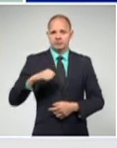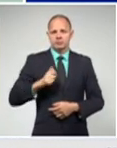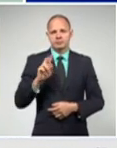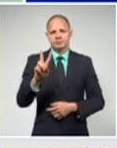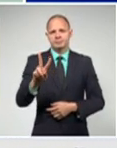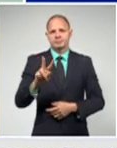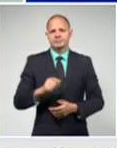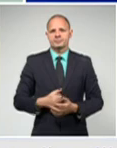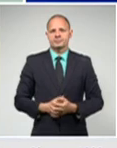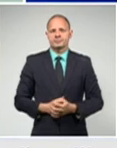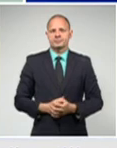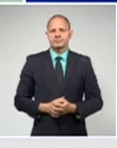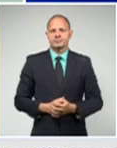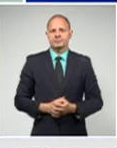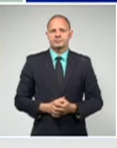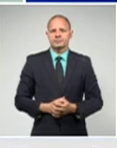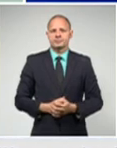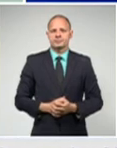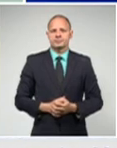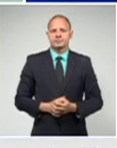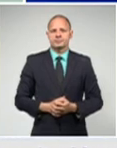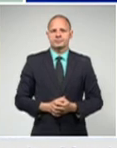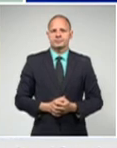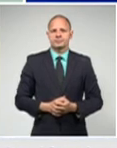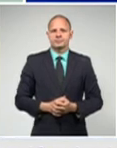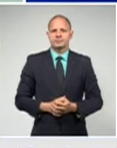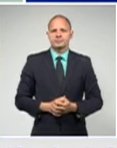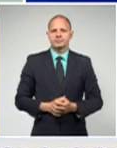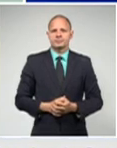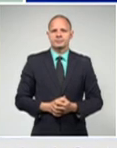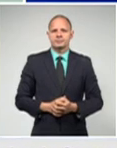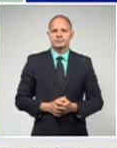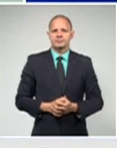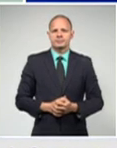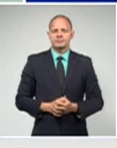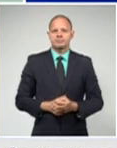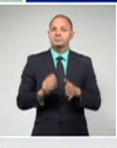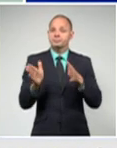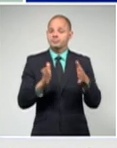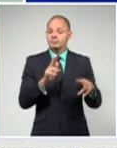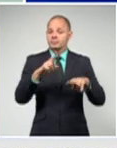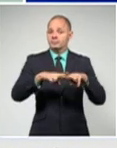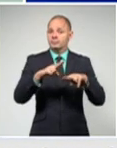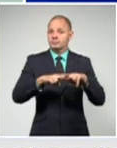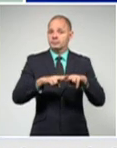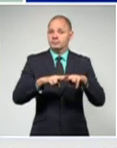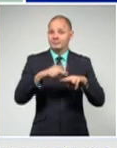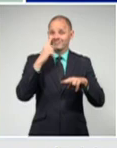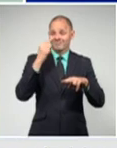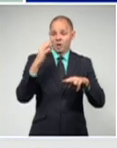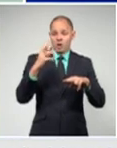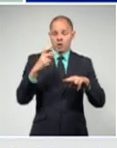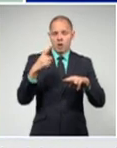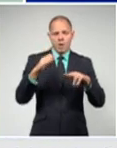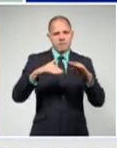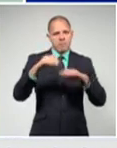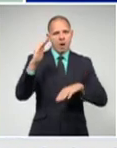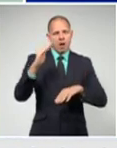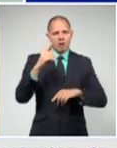casos autóctonos en el día de ayer. La Habana, cifra elevada de casos